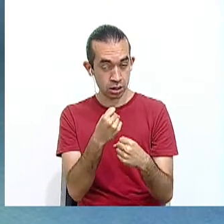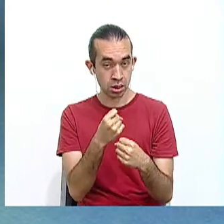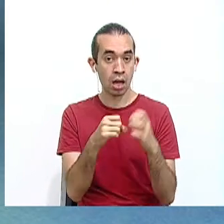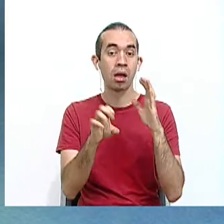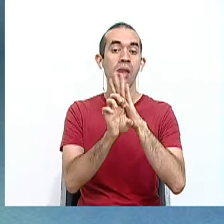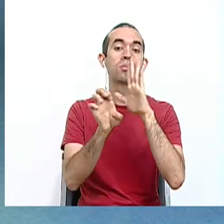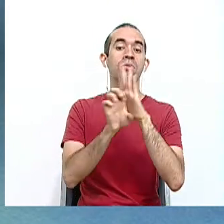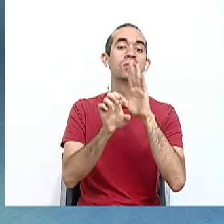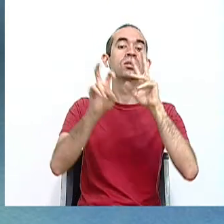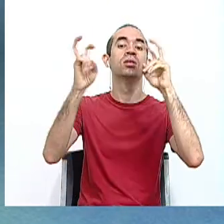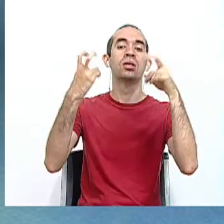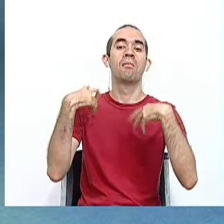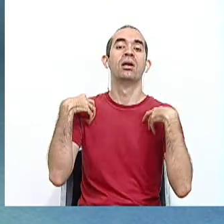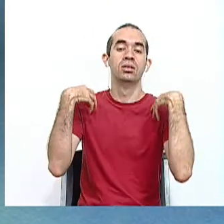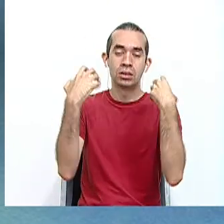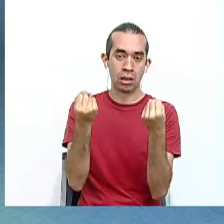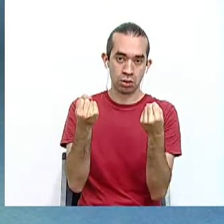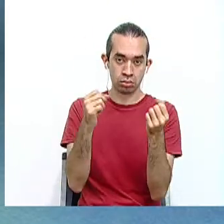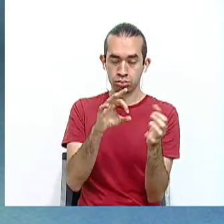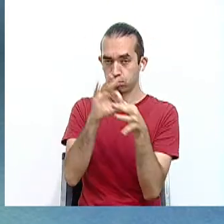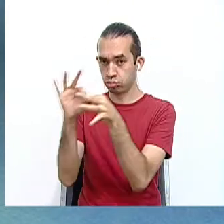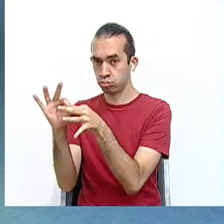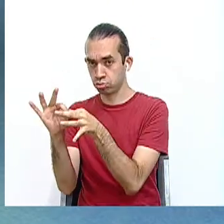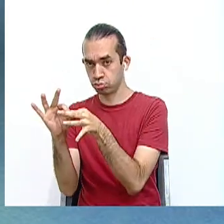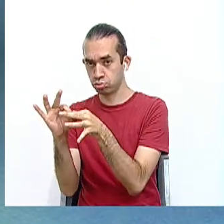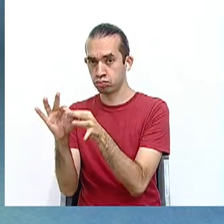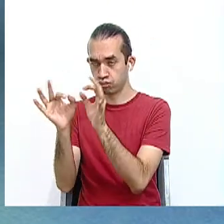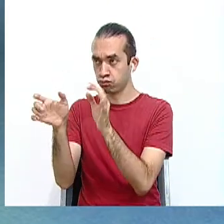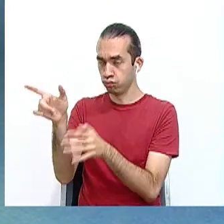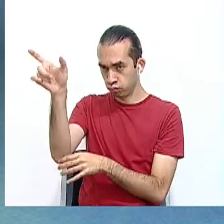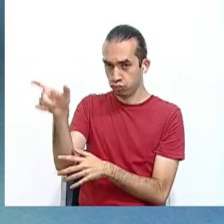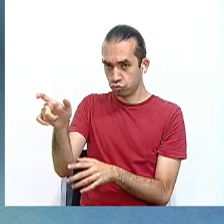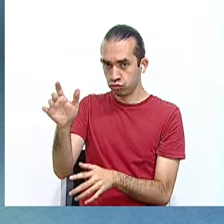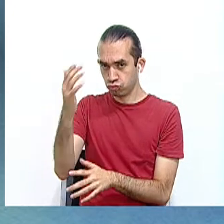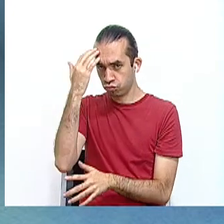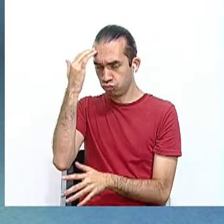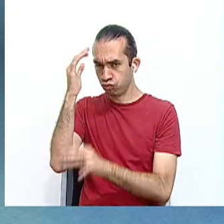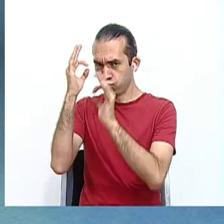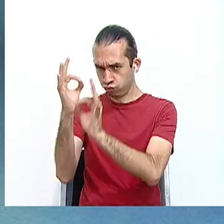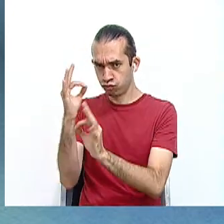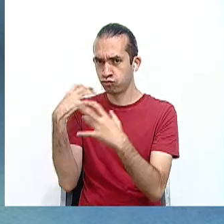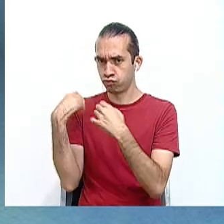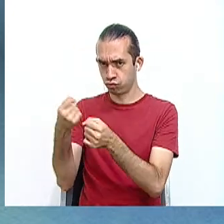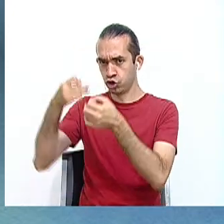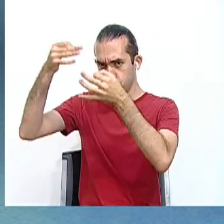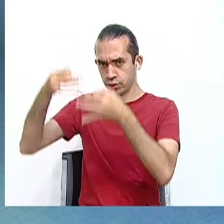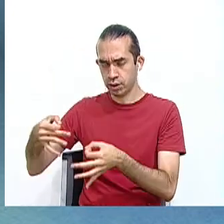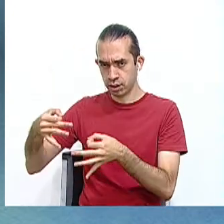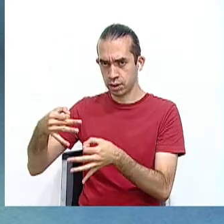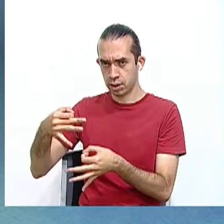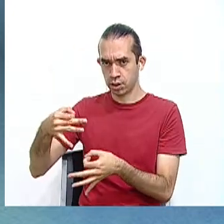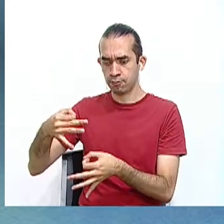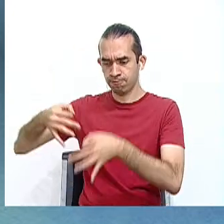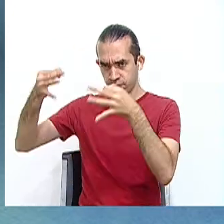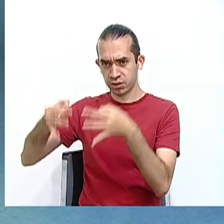se trata de un tema de salud, ¿es un referente fiable de salud? ¿Oficial? ¿Una voz